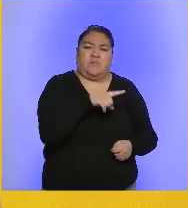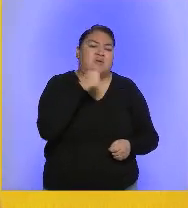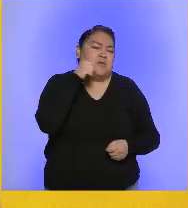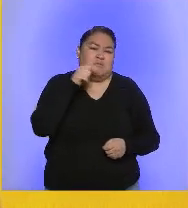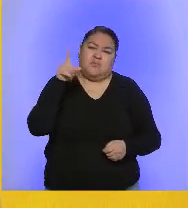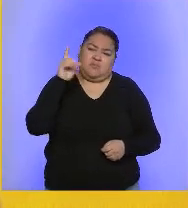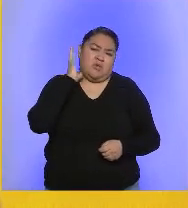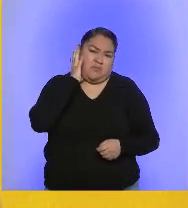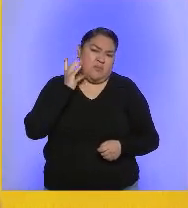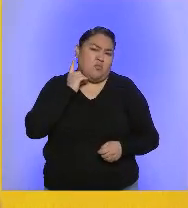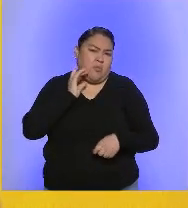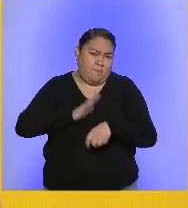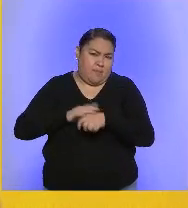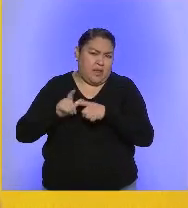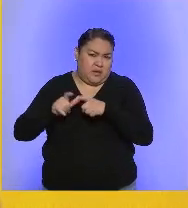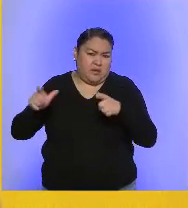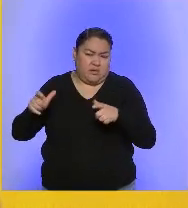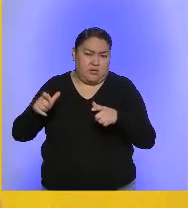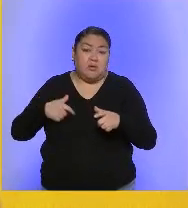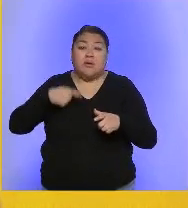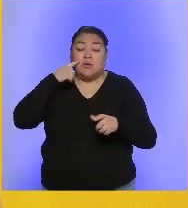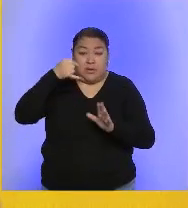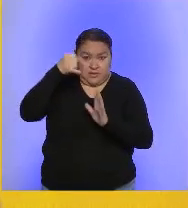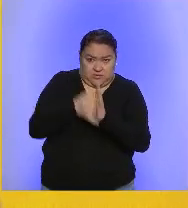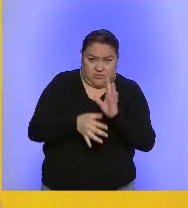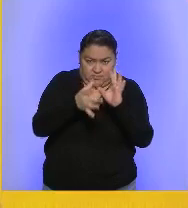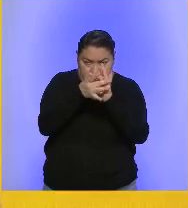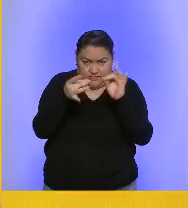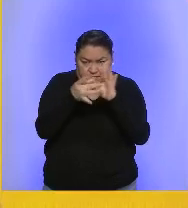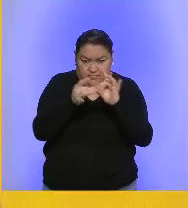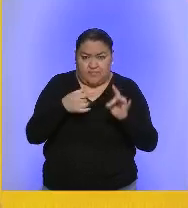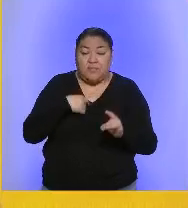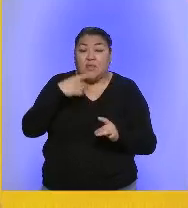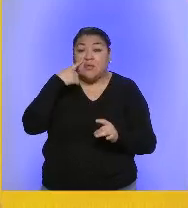poco para hacer mención que en el proceso electoral